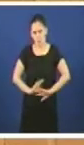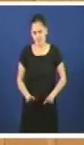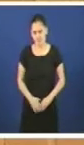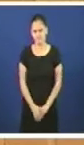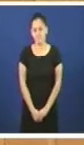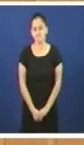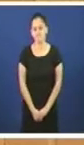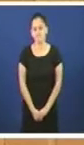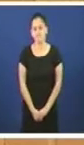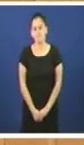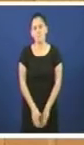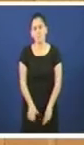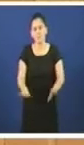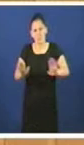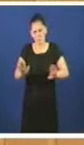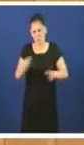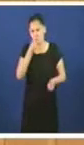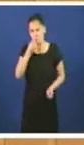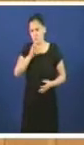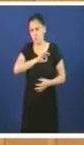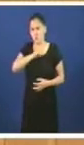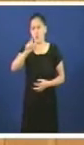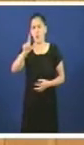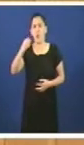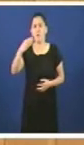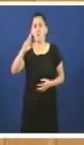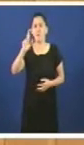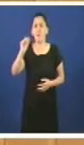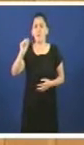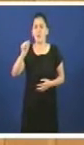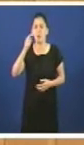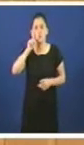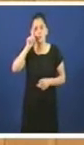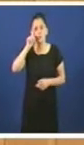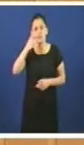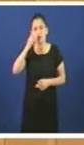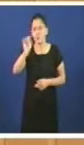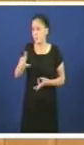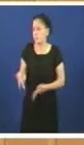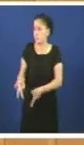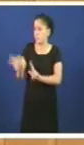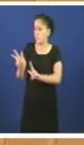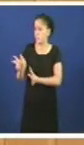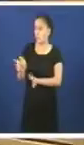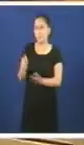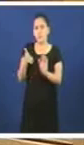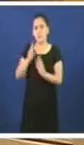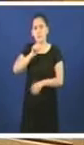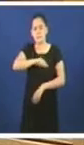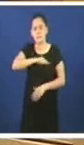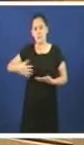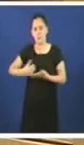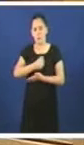llevo es decir señor lobeira que nun seiken y autoriza a usted oa ustedes apropiarse de todo en galicia quieren